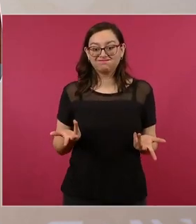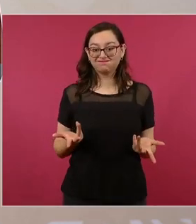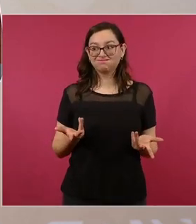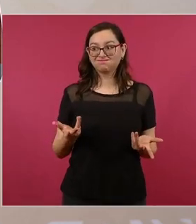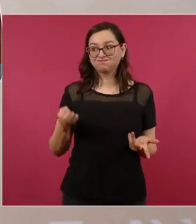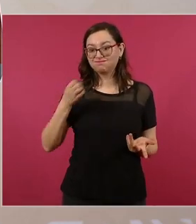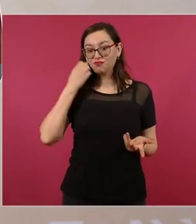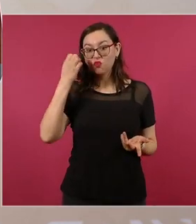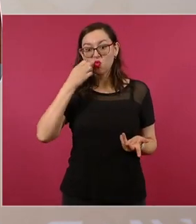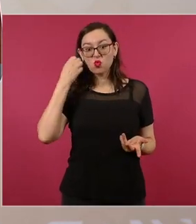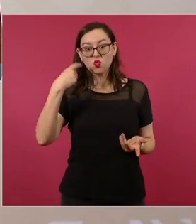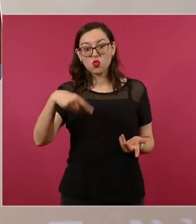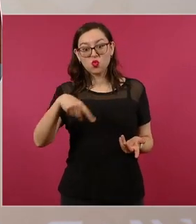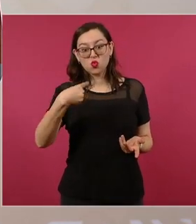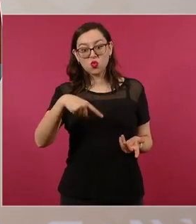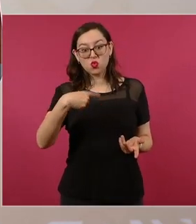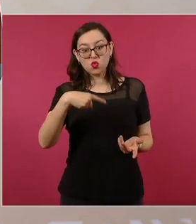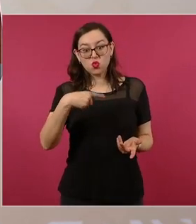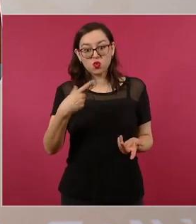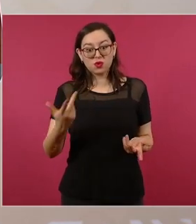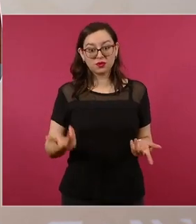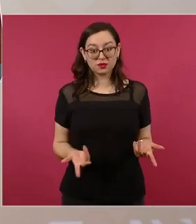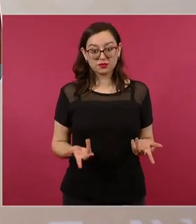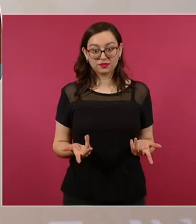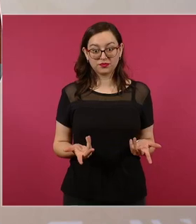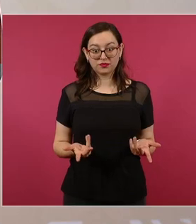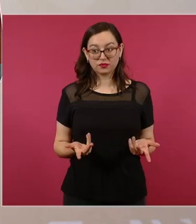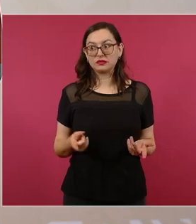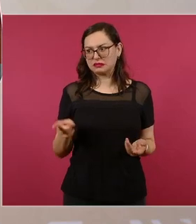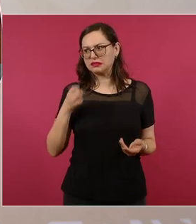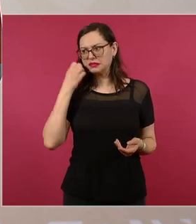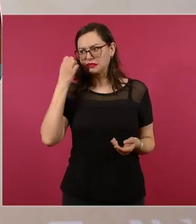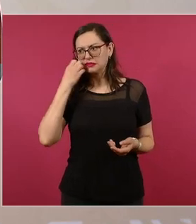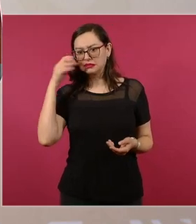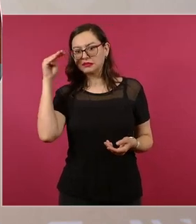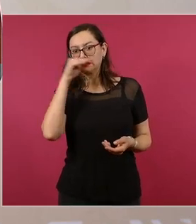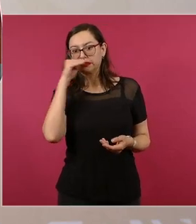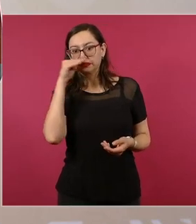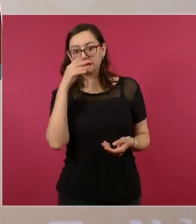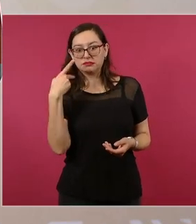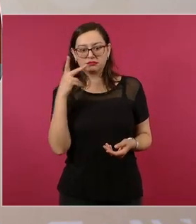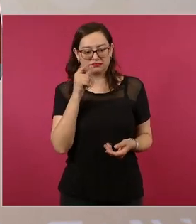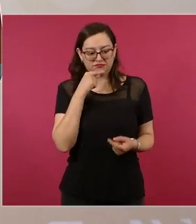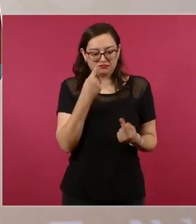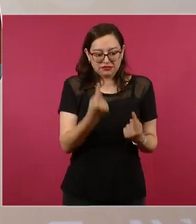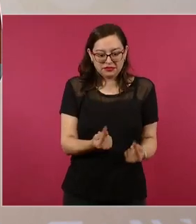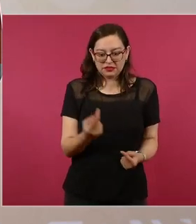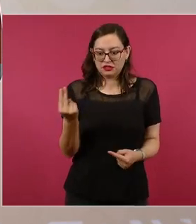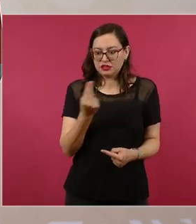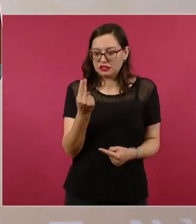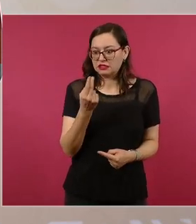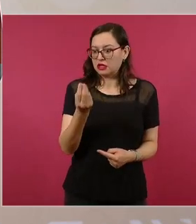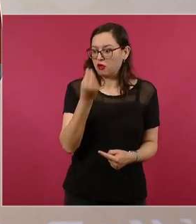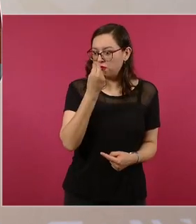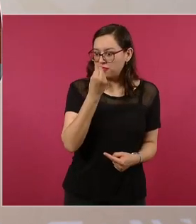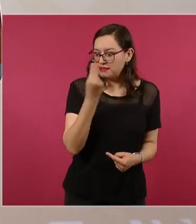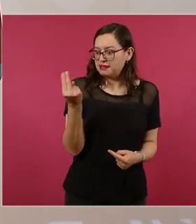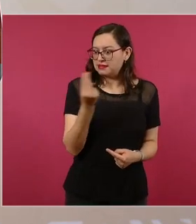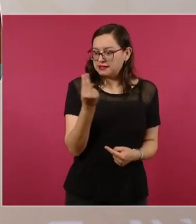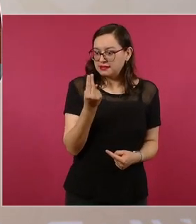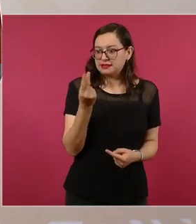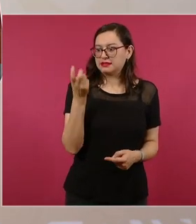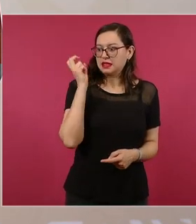aunque sea gratuita la educación, necesitan llevar algún alimento, el pasaje.